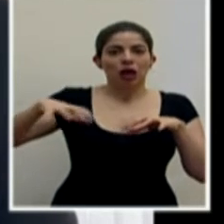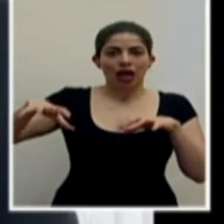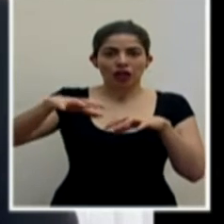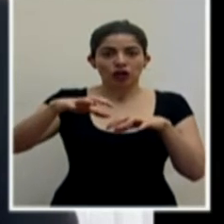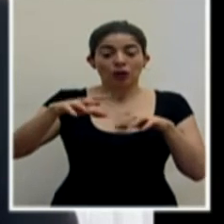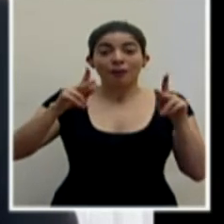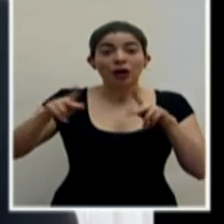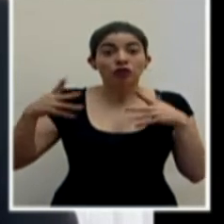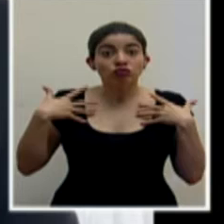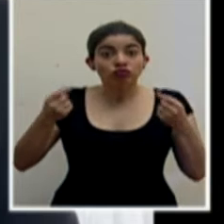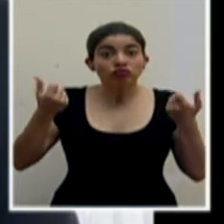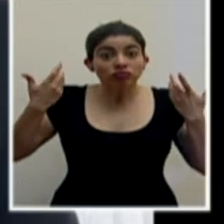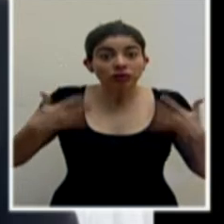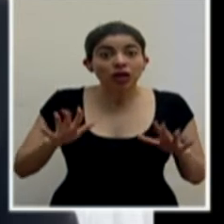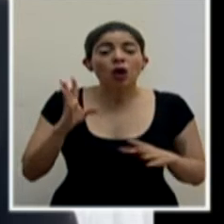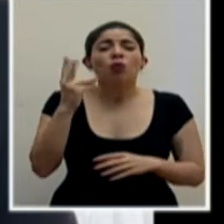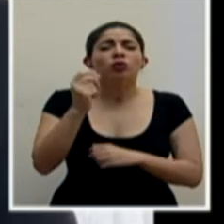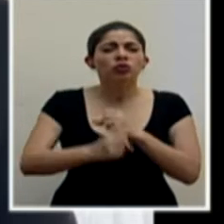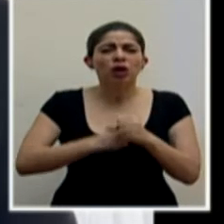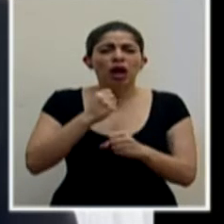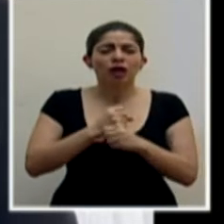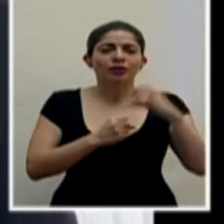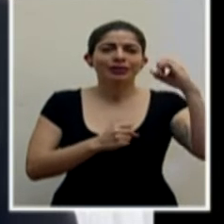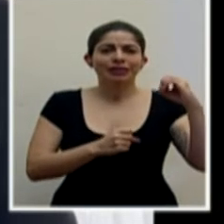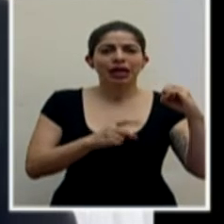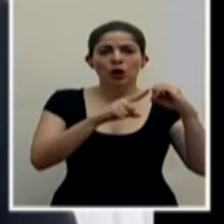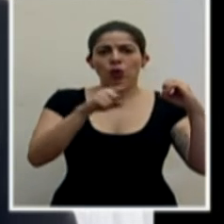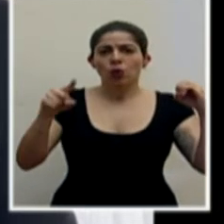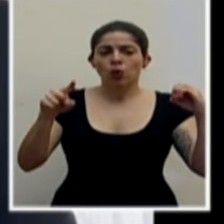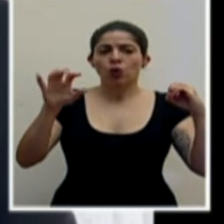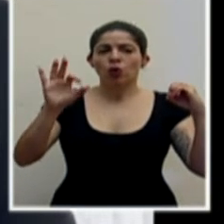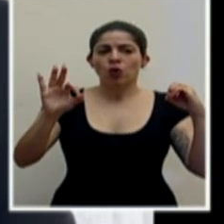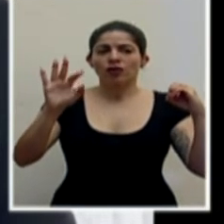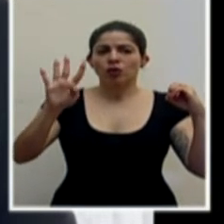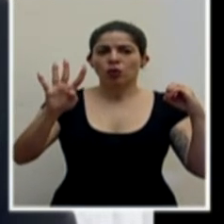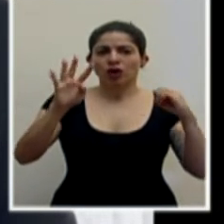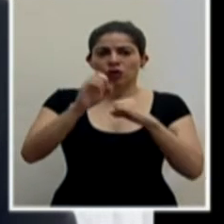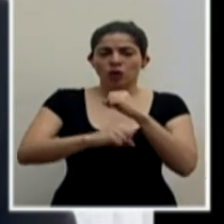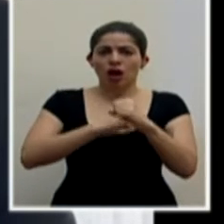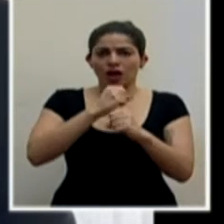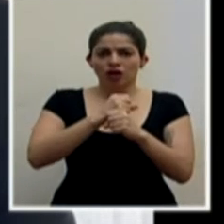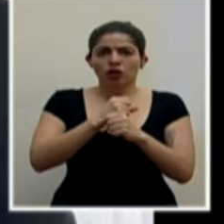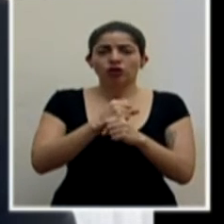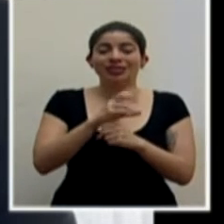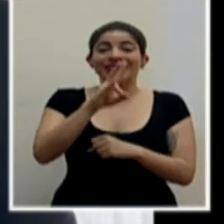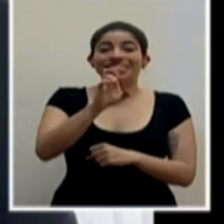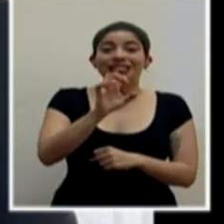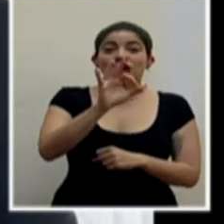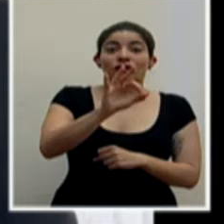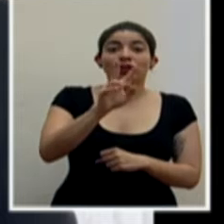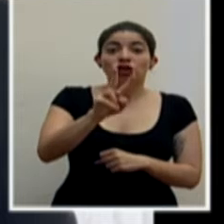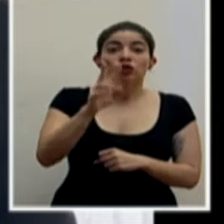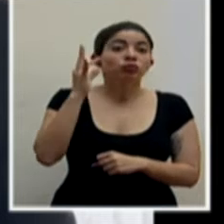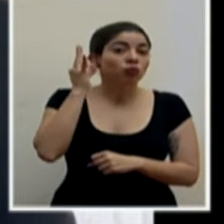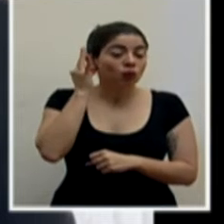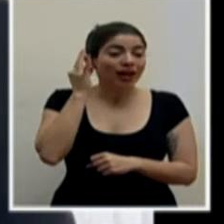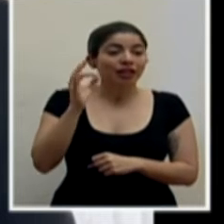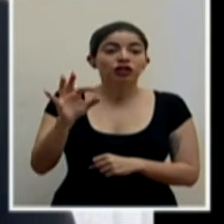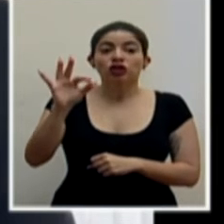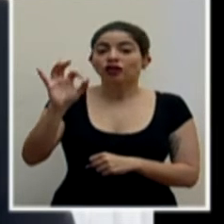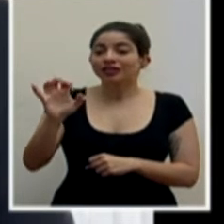Los casos recuperados tienen un rango de edad de 0 a los 94 años, de las cuales 792 son mujeres